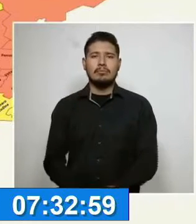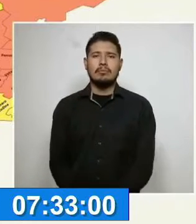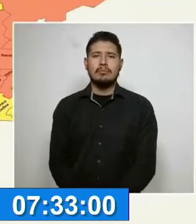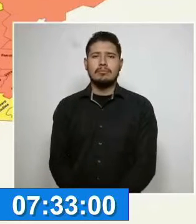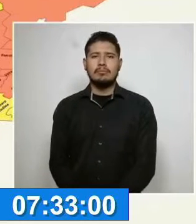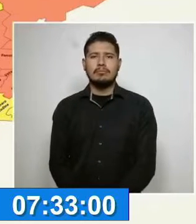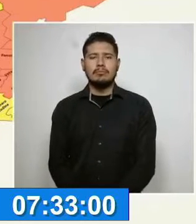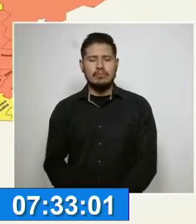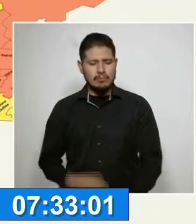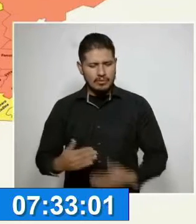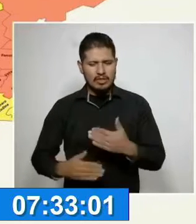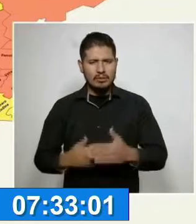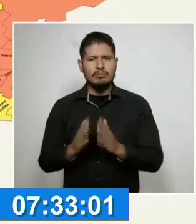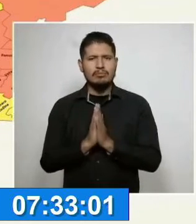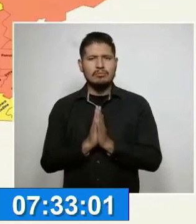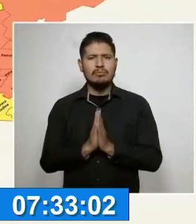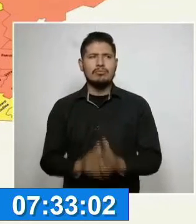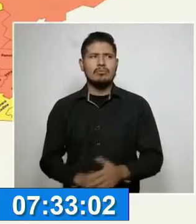favor.